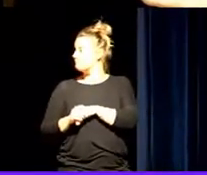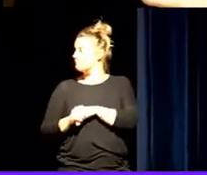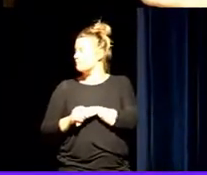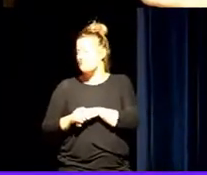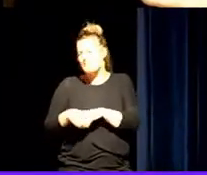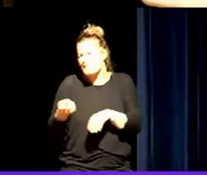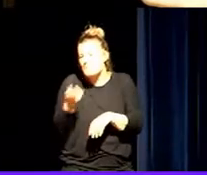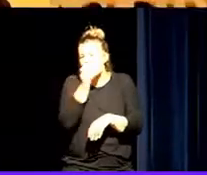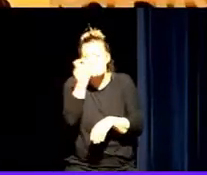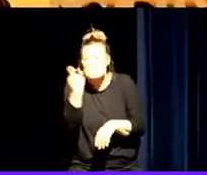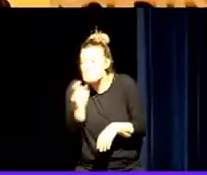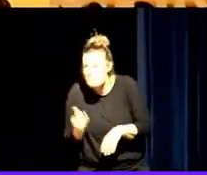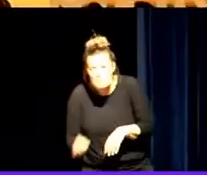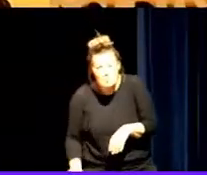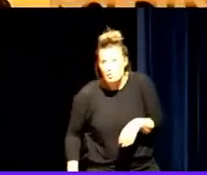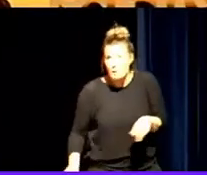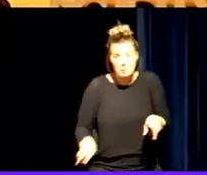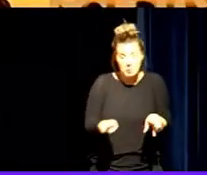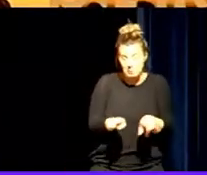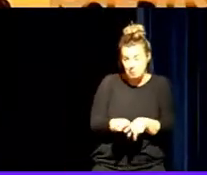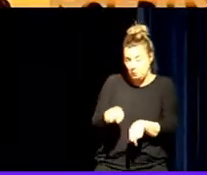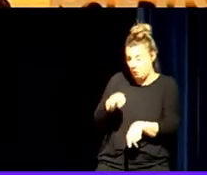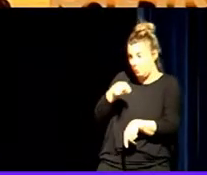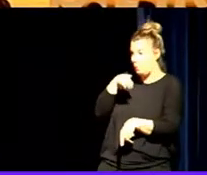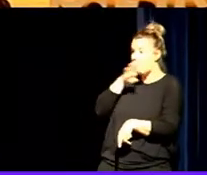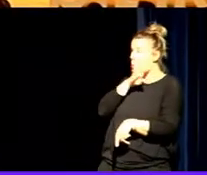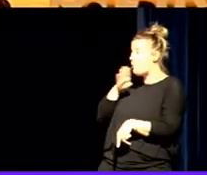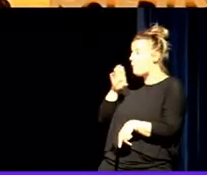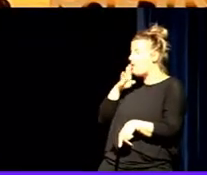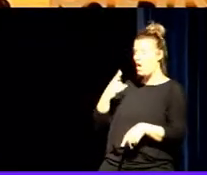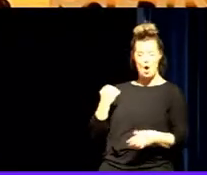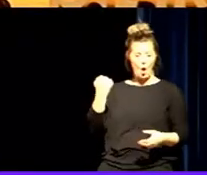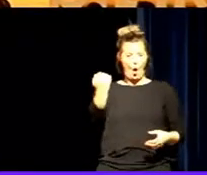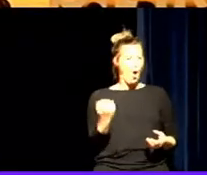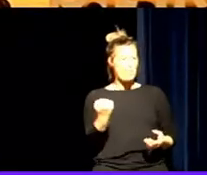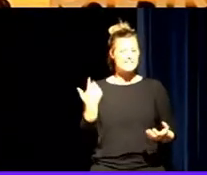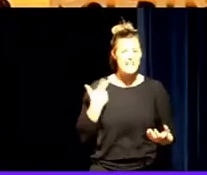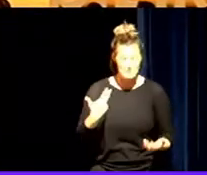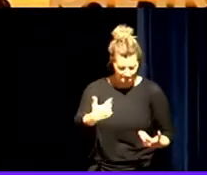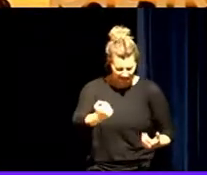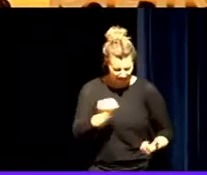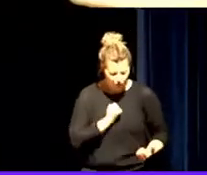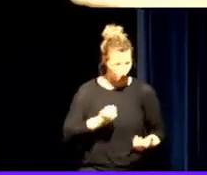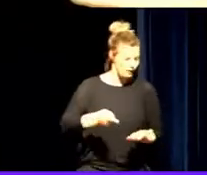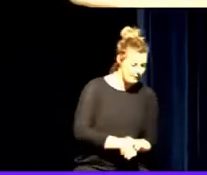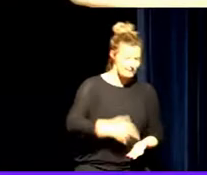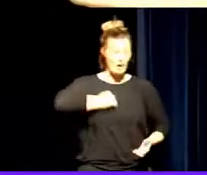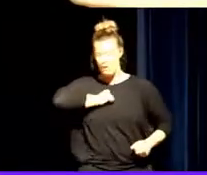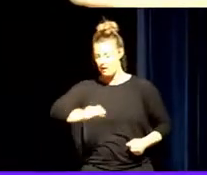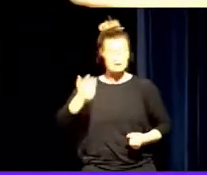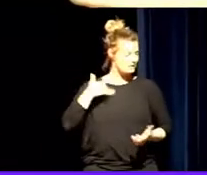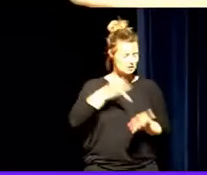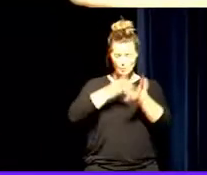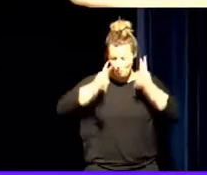Es un vocabulario que, como madre, te deja temblando. Joder, ya me ha matado otra vez, me he cagado en la leche, estoy